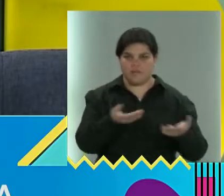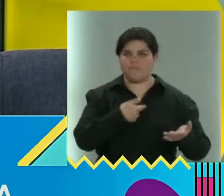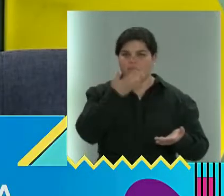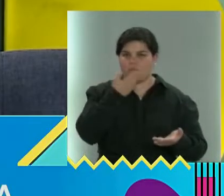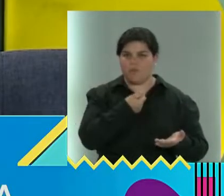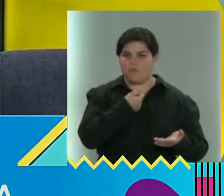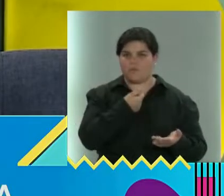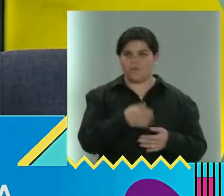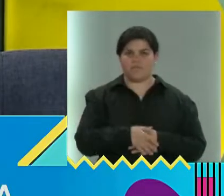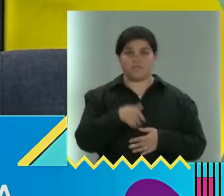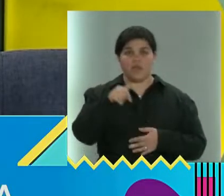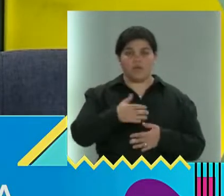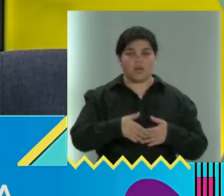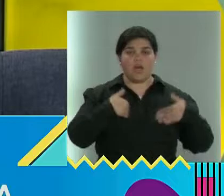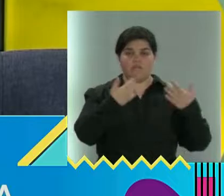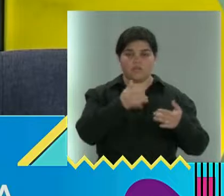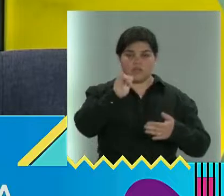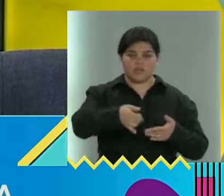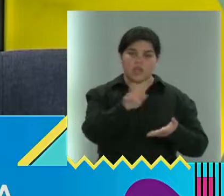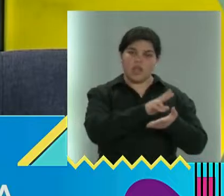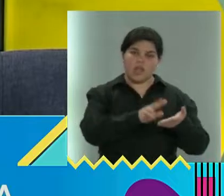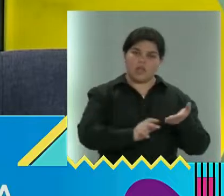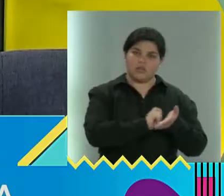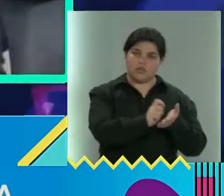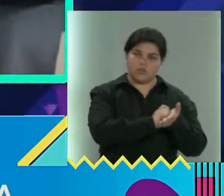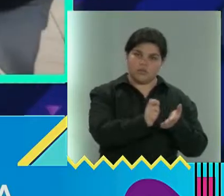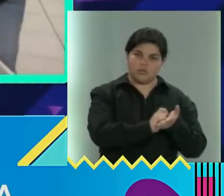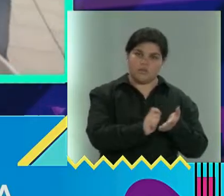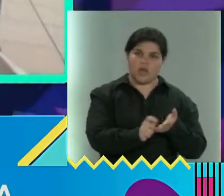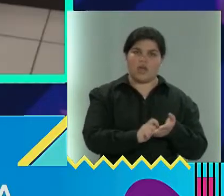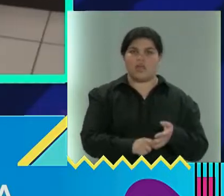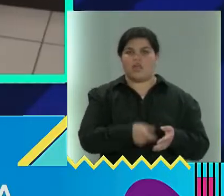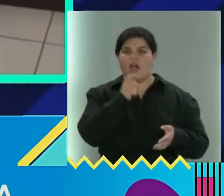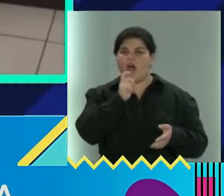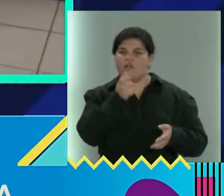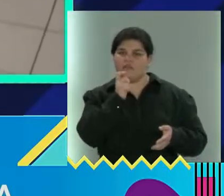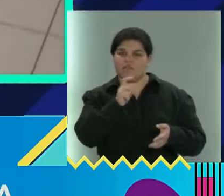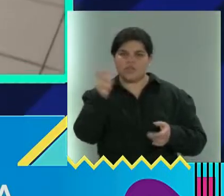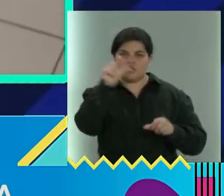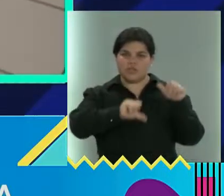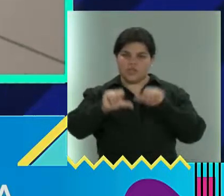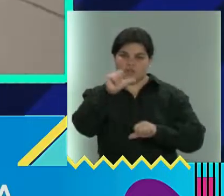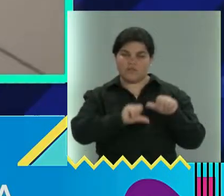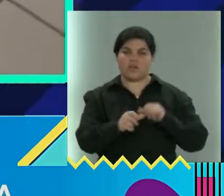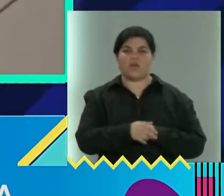de lectoescritura, de alfabetización científica, de